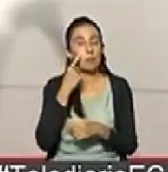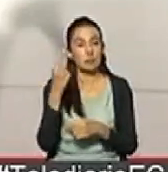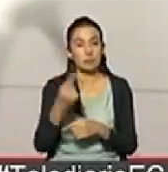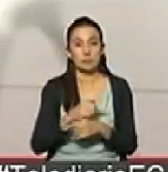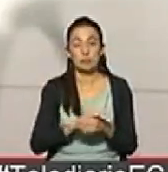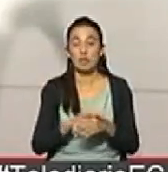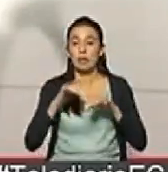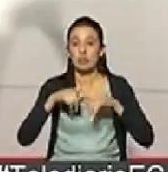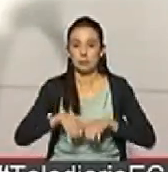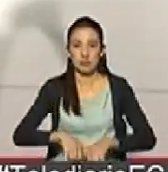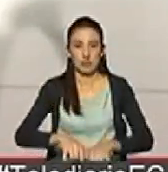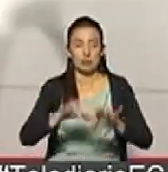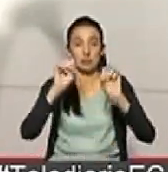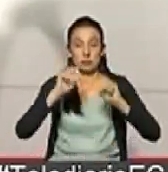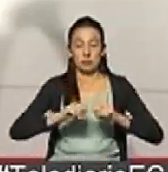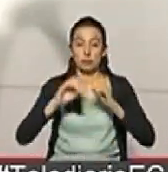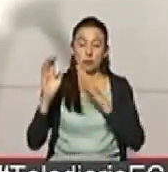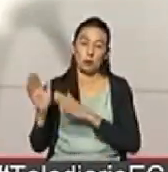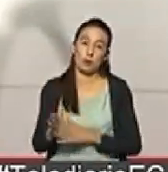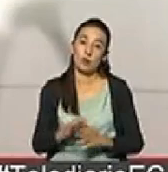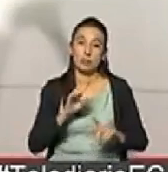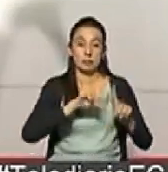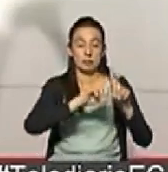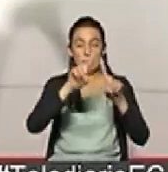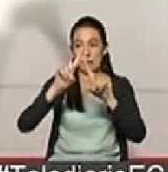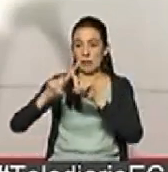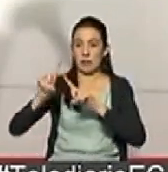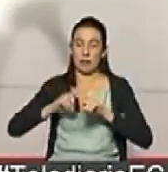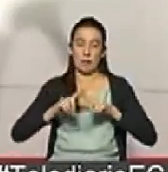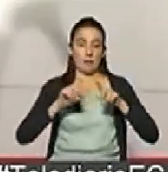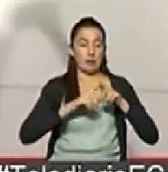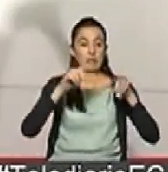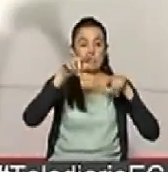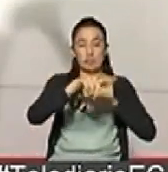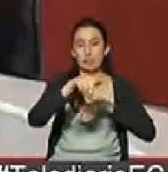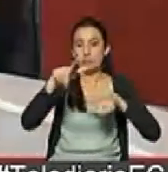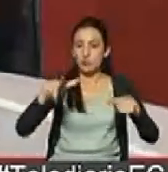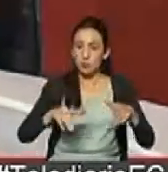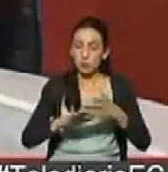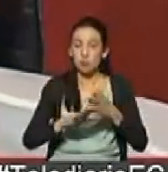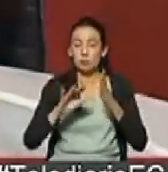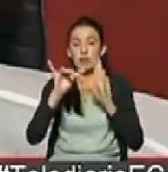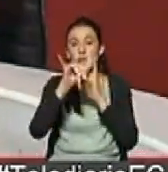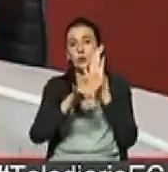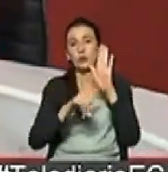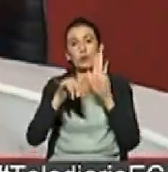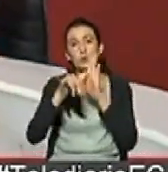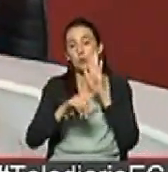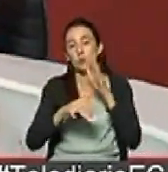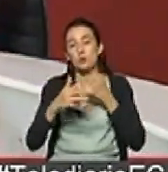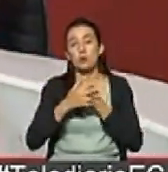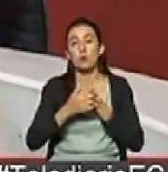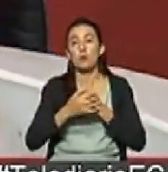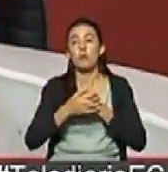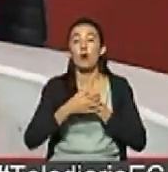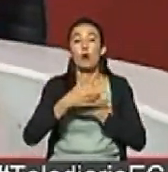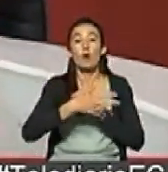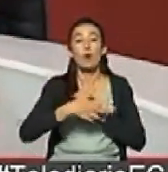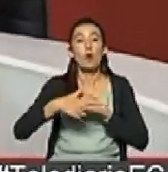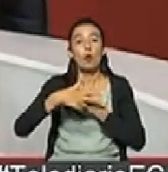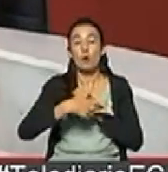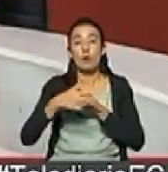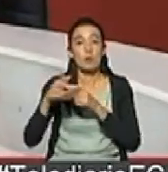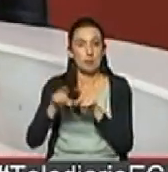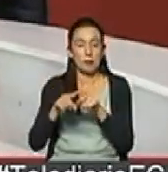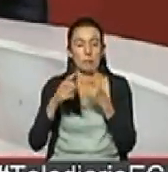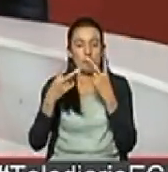Entonces, de esta manera podemos motivar. Hay diferentes espacios en el mismo YouTube y otras páginas que la tecnología entonces viene a